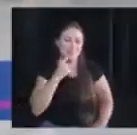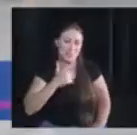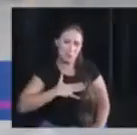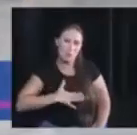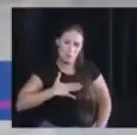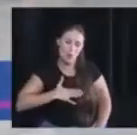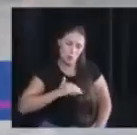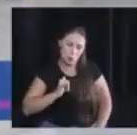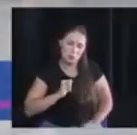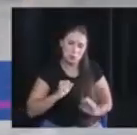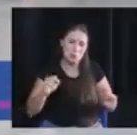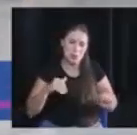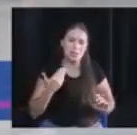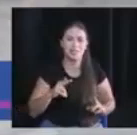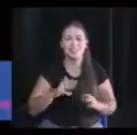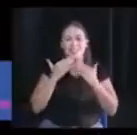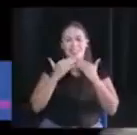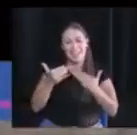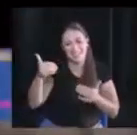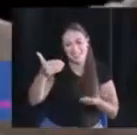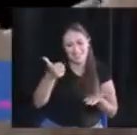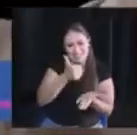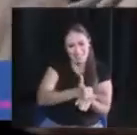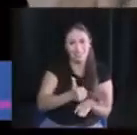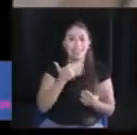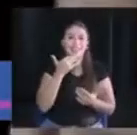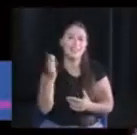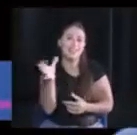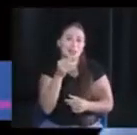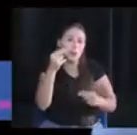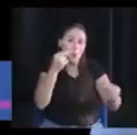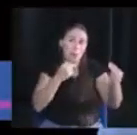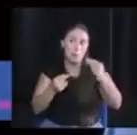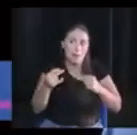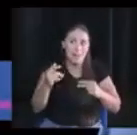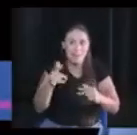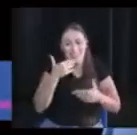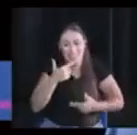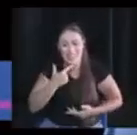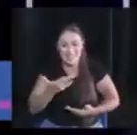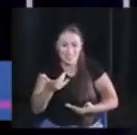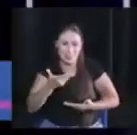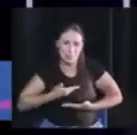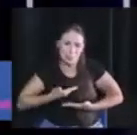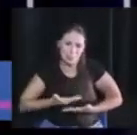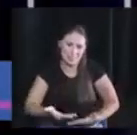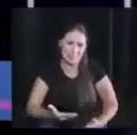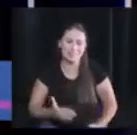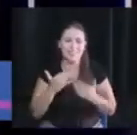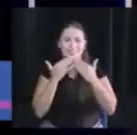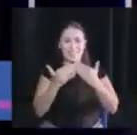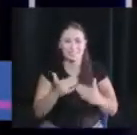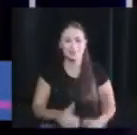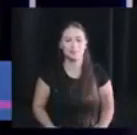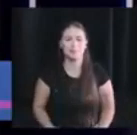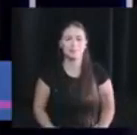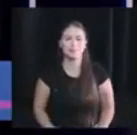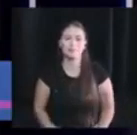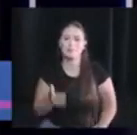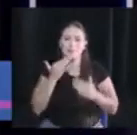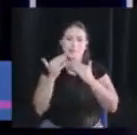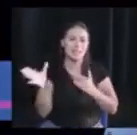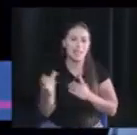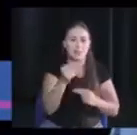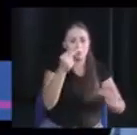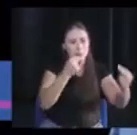mucho gusto. Muchas gracias, Rodrigo, por habernos Gracias acompañado. A quienes nos hayan escuchado y a ti por invitarme. No, muchas gracias. Gracias a todos también